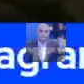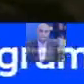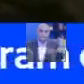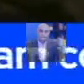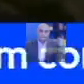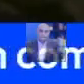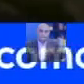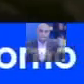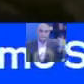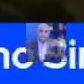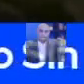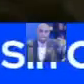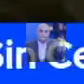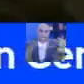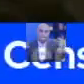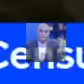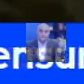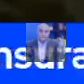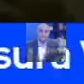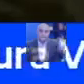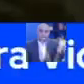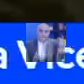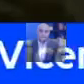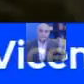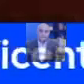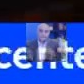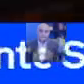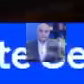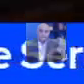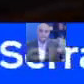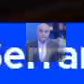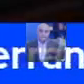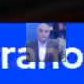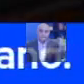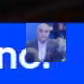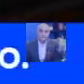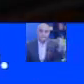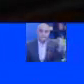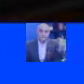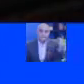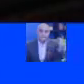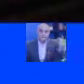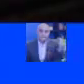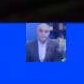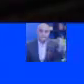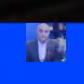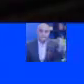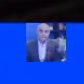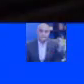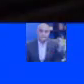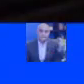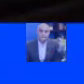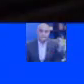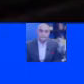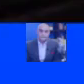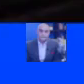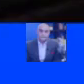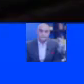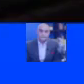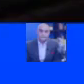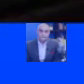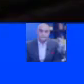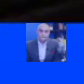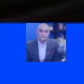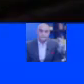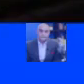estas reflexiones que deja el presidente Andrés Manuel López Obrador. Mira, en primer lugar tengo que decir que es todo un honor que